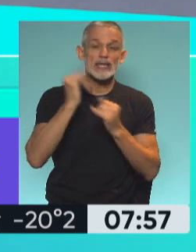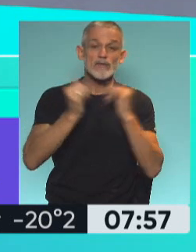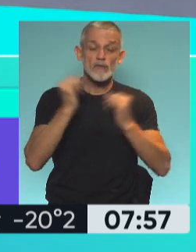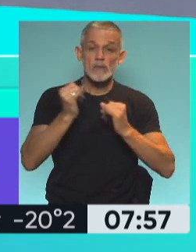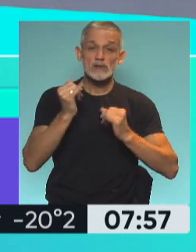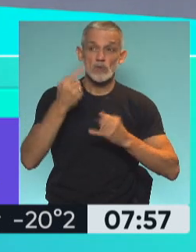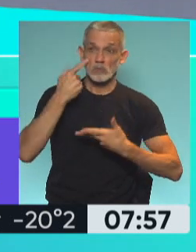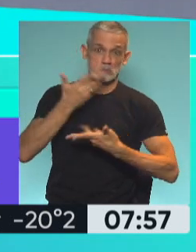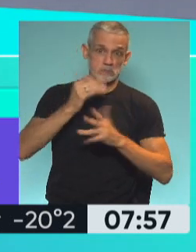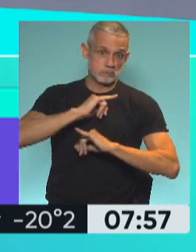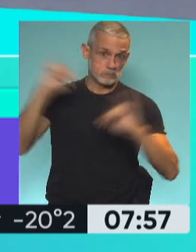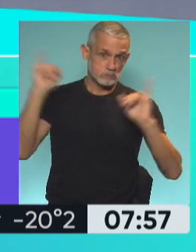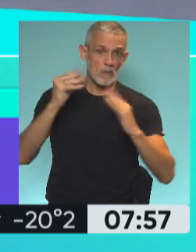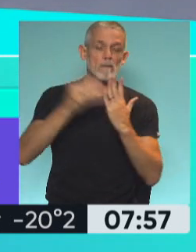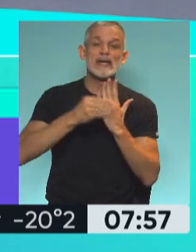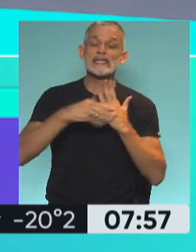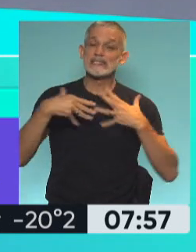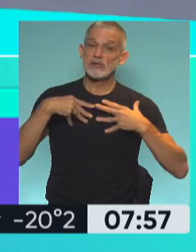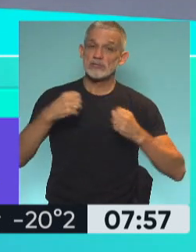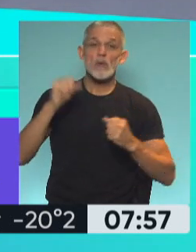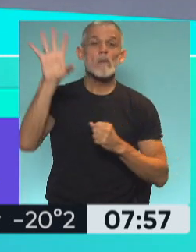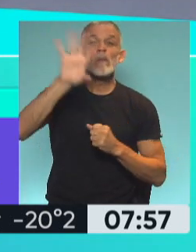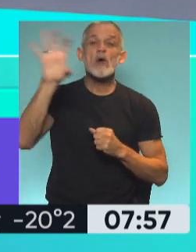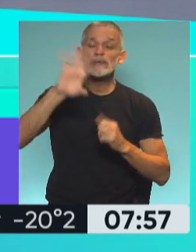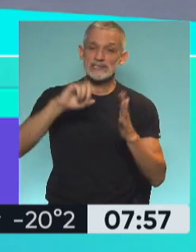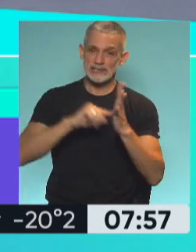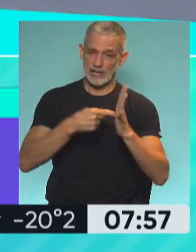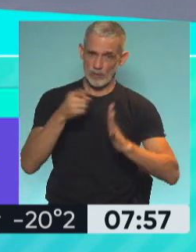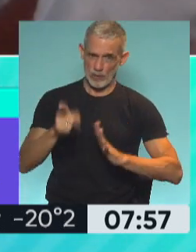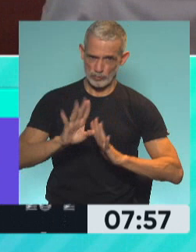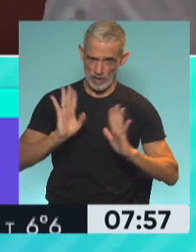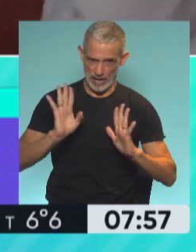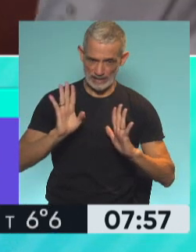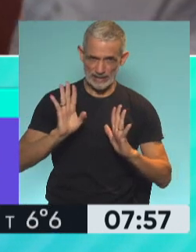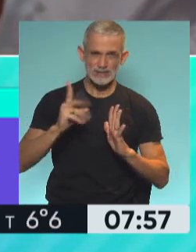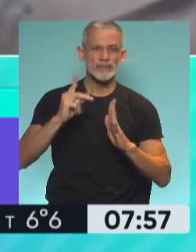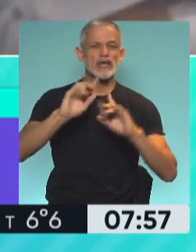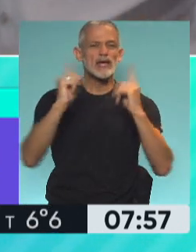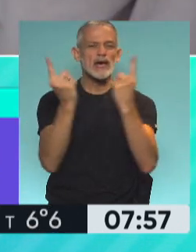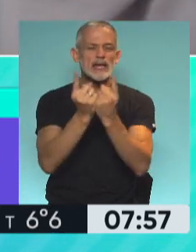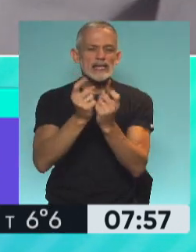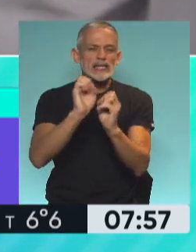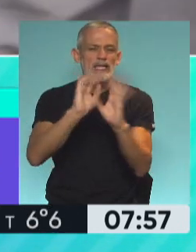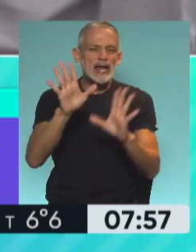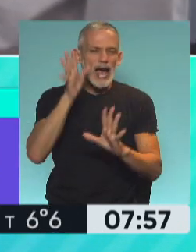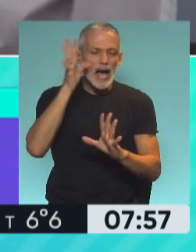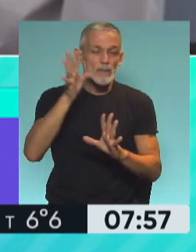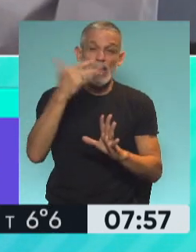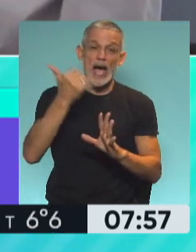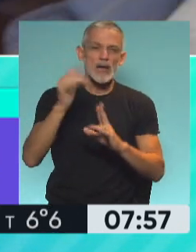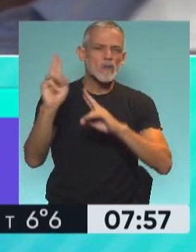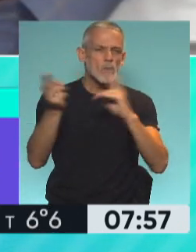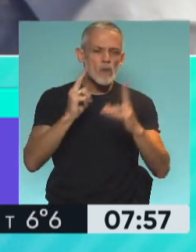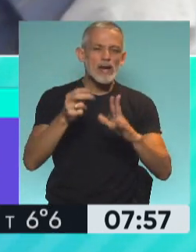dio a conocer el Ministerio de Salud de la provincia de Buenos Aires. En terapia intensiva, en este momento hay una mortalidad